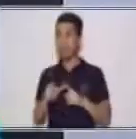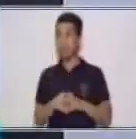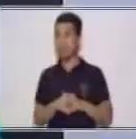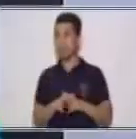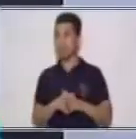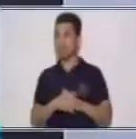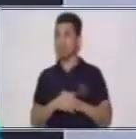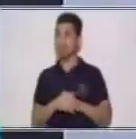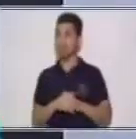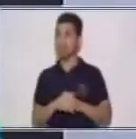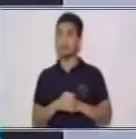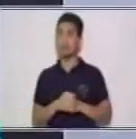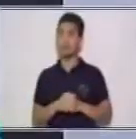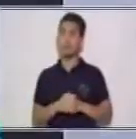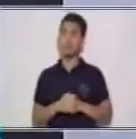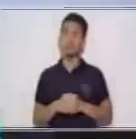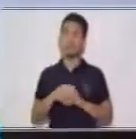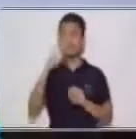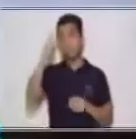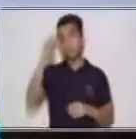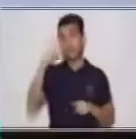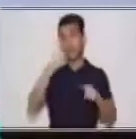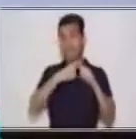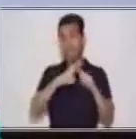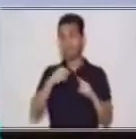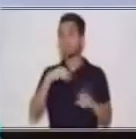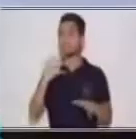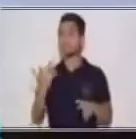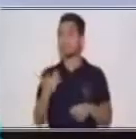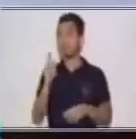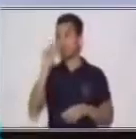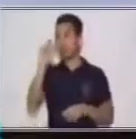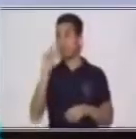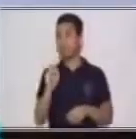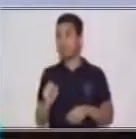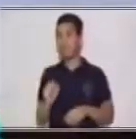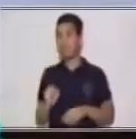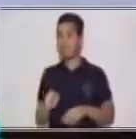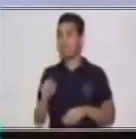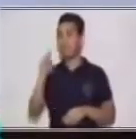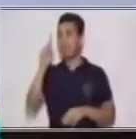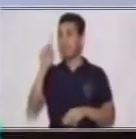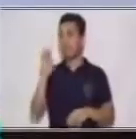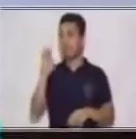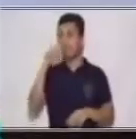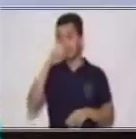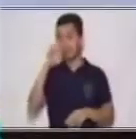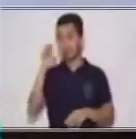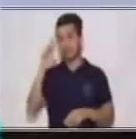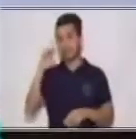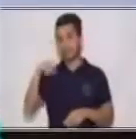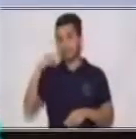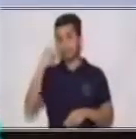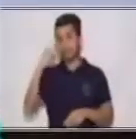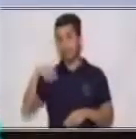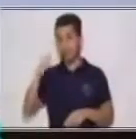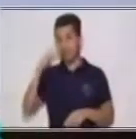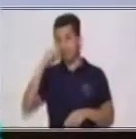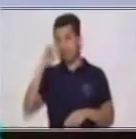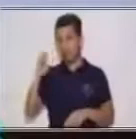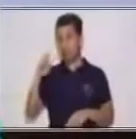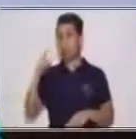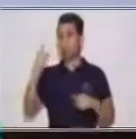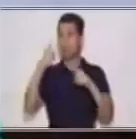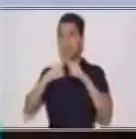Para encontrar el valor de X, yo voy a dividir la determinante de X dentro de la